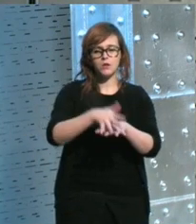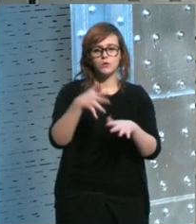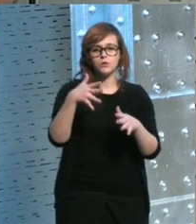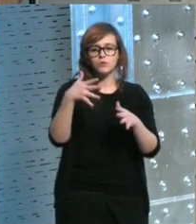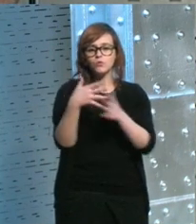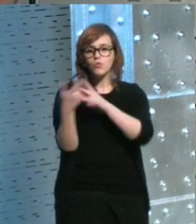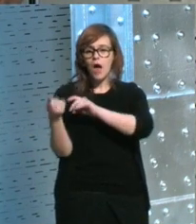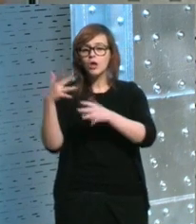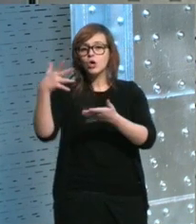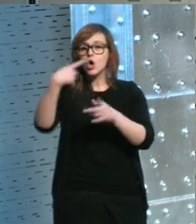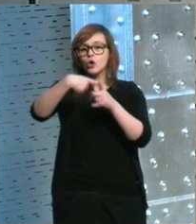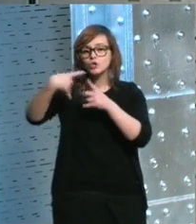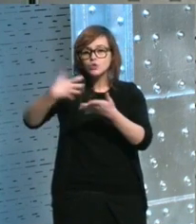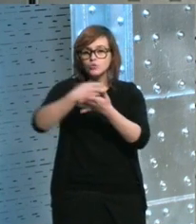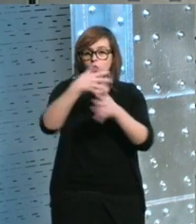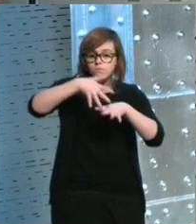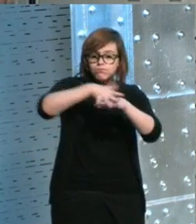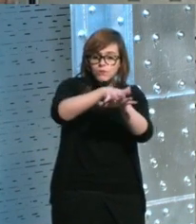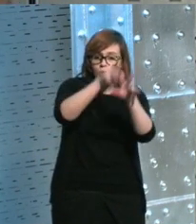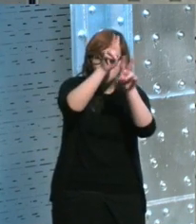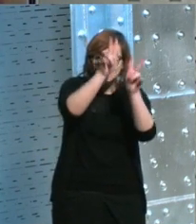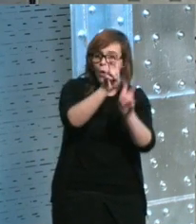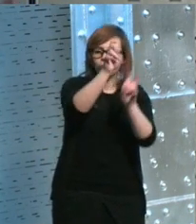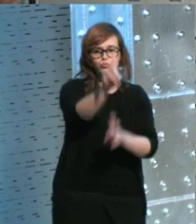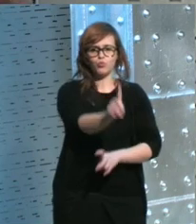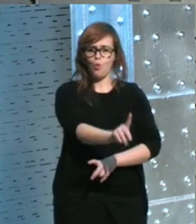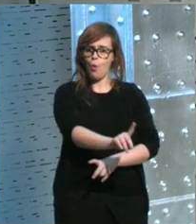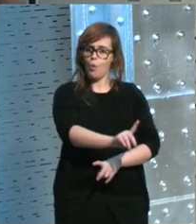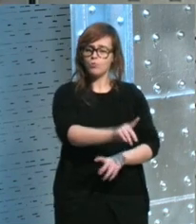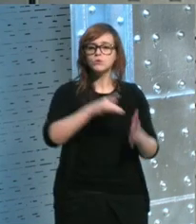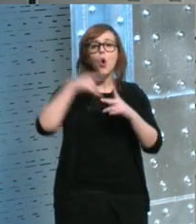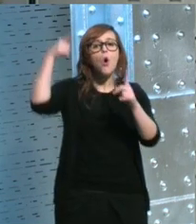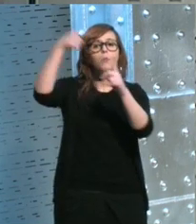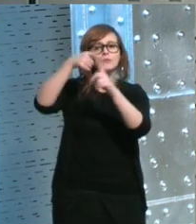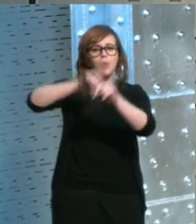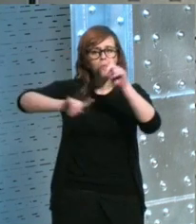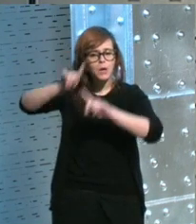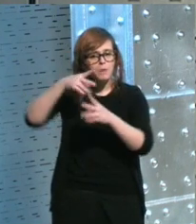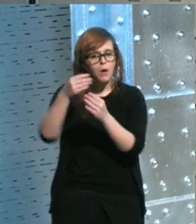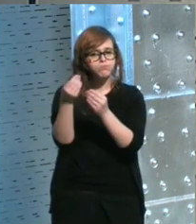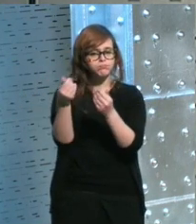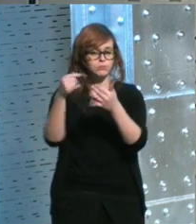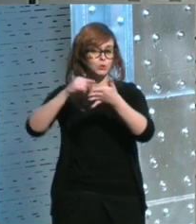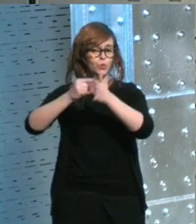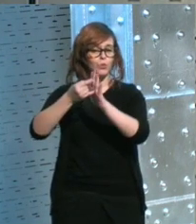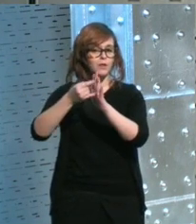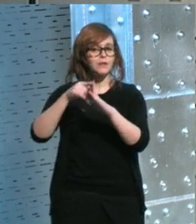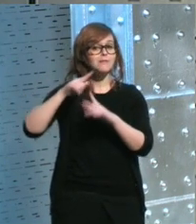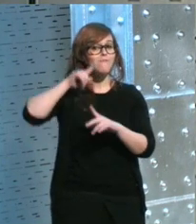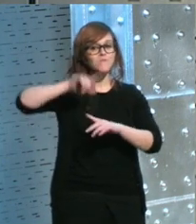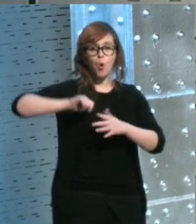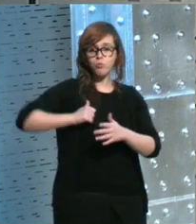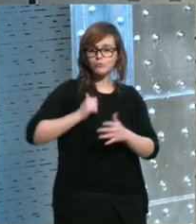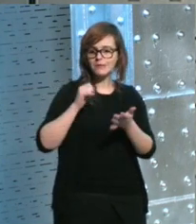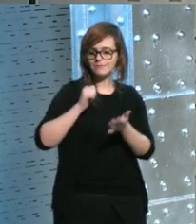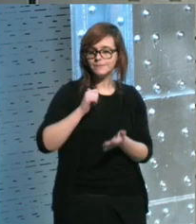asembla no es nuevo y se trata de responder, de resolver un problema y de aprovechar una oportunidad.